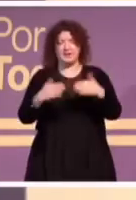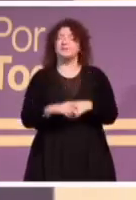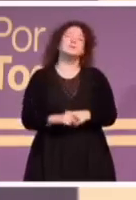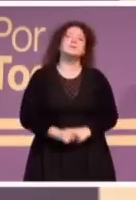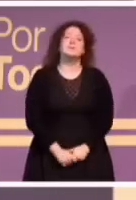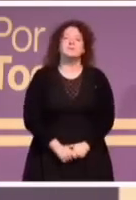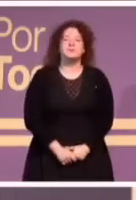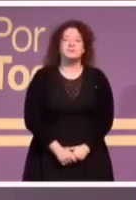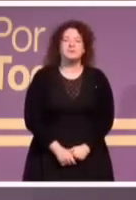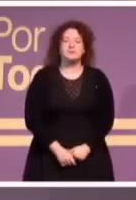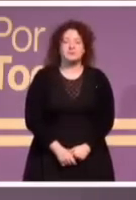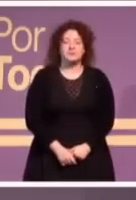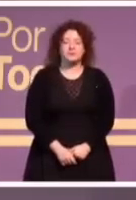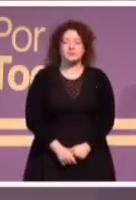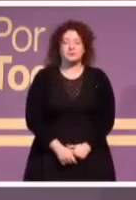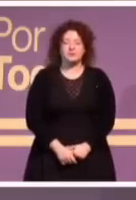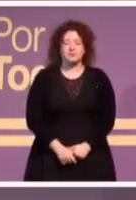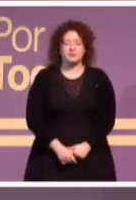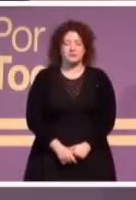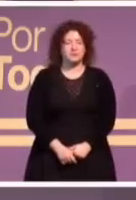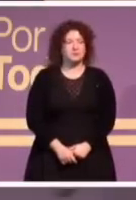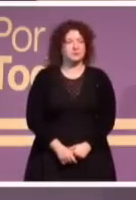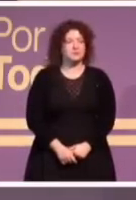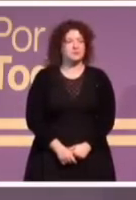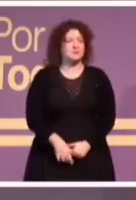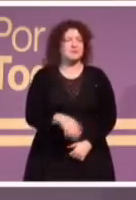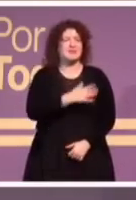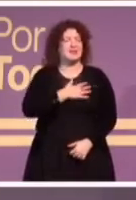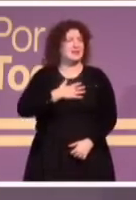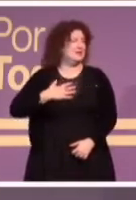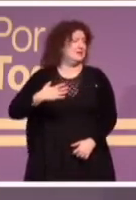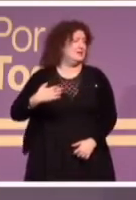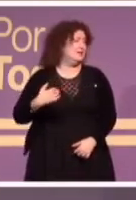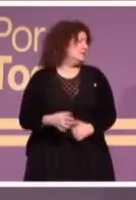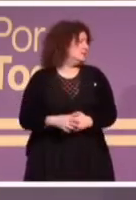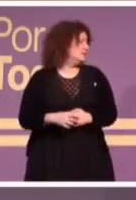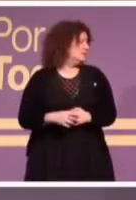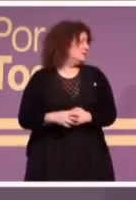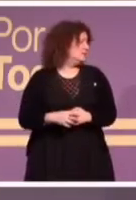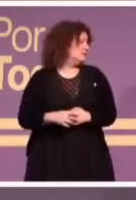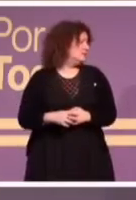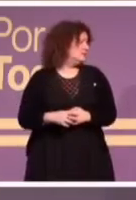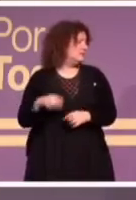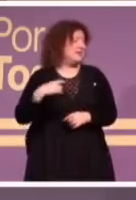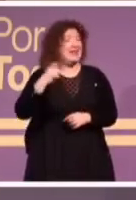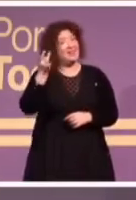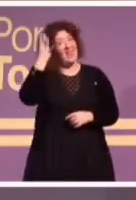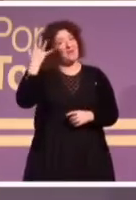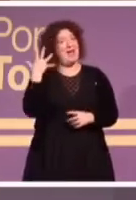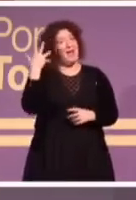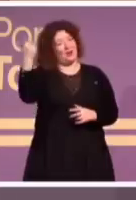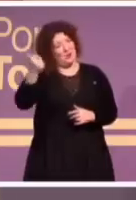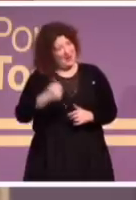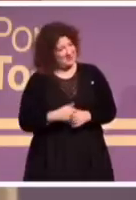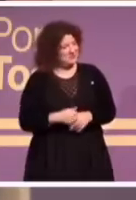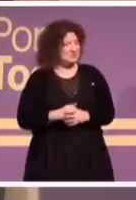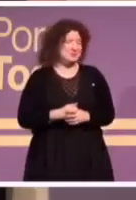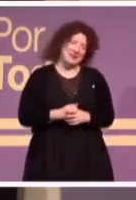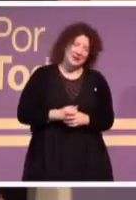Quiero también que les deis un aplauso muy fuerte, aunque ya me han robado la idea mis